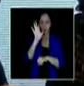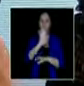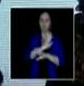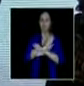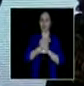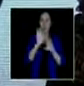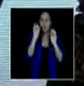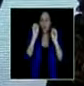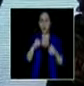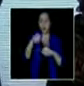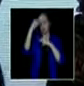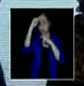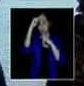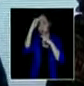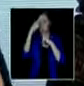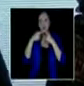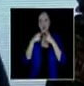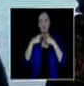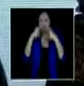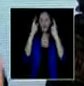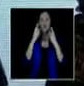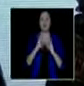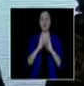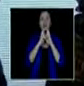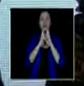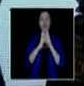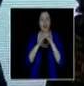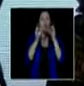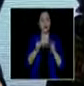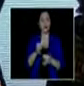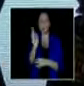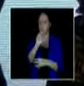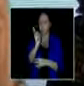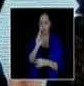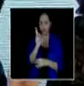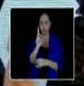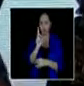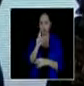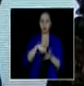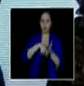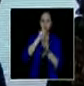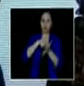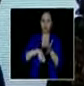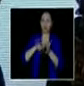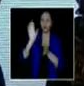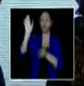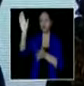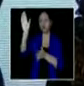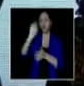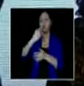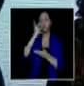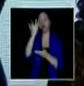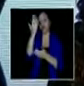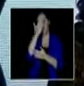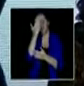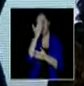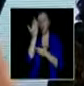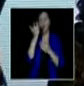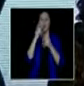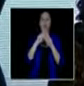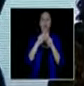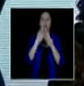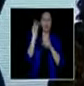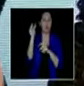poll o boca de urnas, que son resultados no oficiales contratados por medios de comunicación a empresas